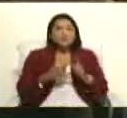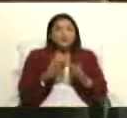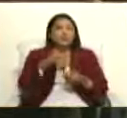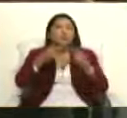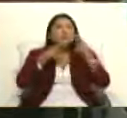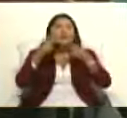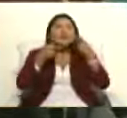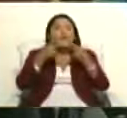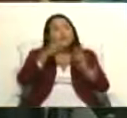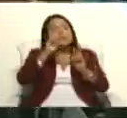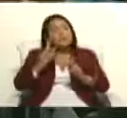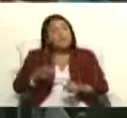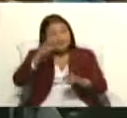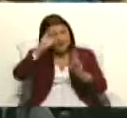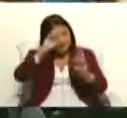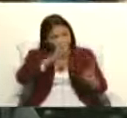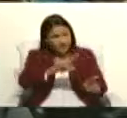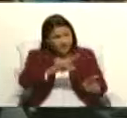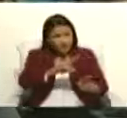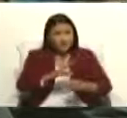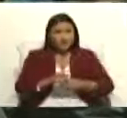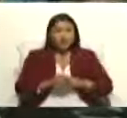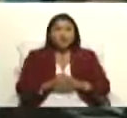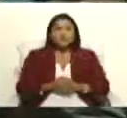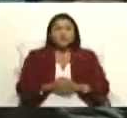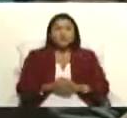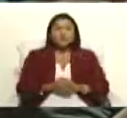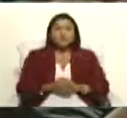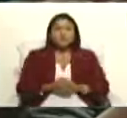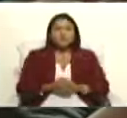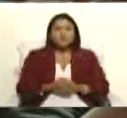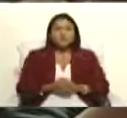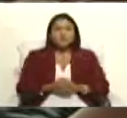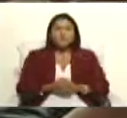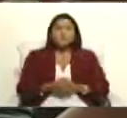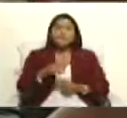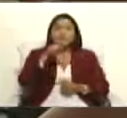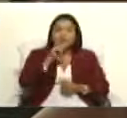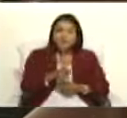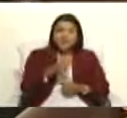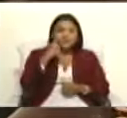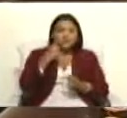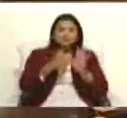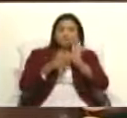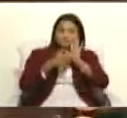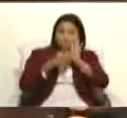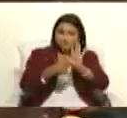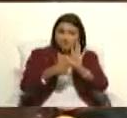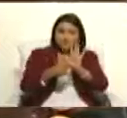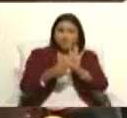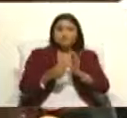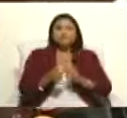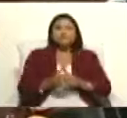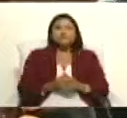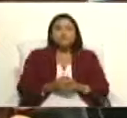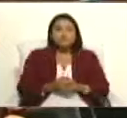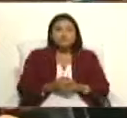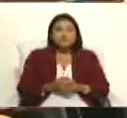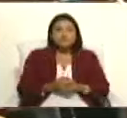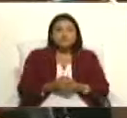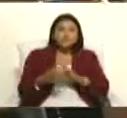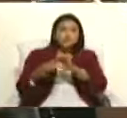militares los militares asumen su tarea ahora eso hay que llevarlo más allá la unidad de nuestro